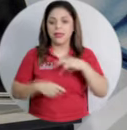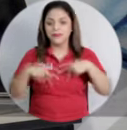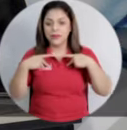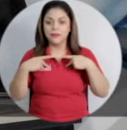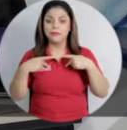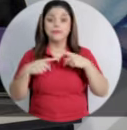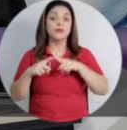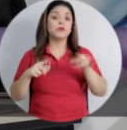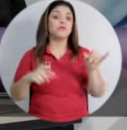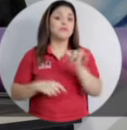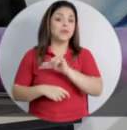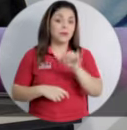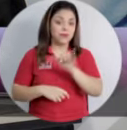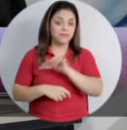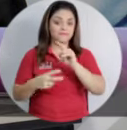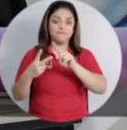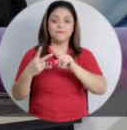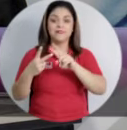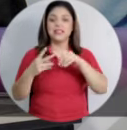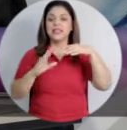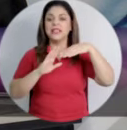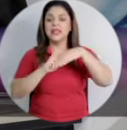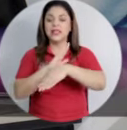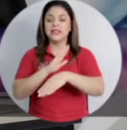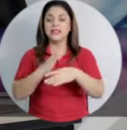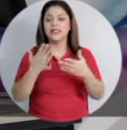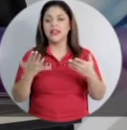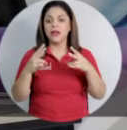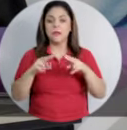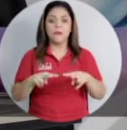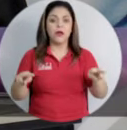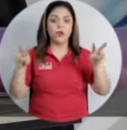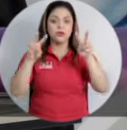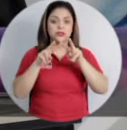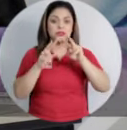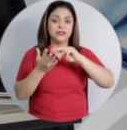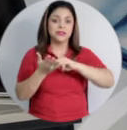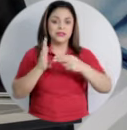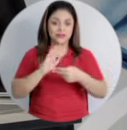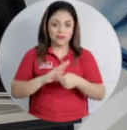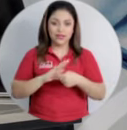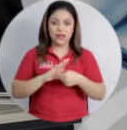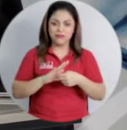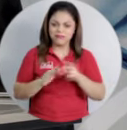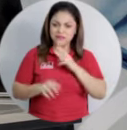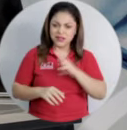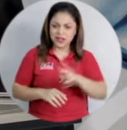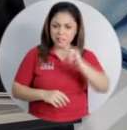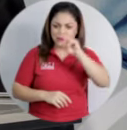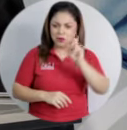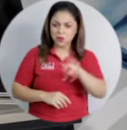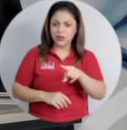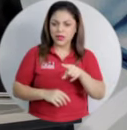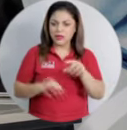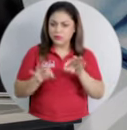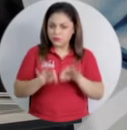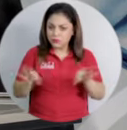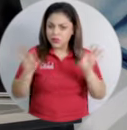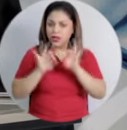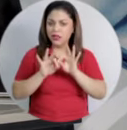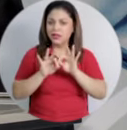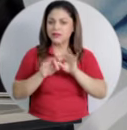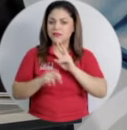de los valores, que es la que realmente tiene que ver con todo lo que es importante. O sea, realmente necesito esa casa, realmente necesito ese carro,